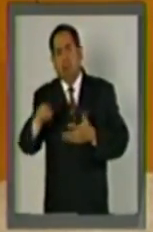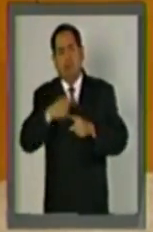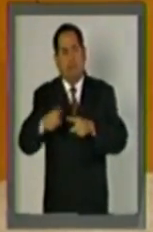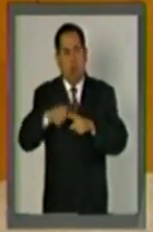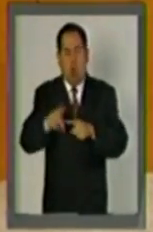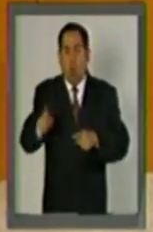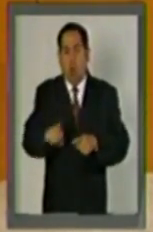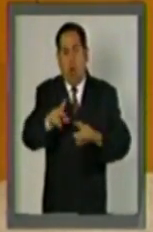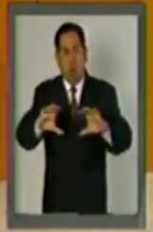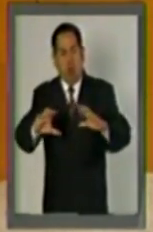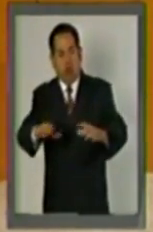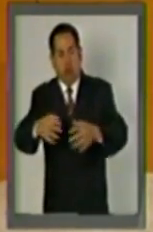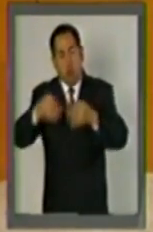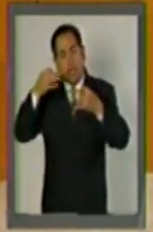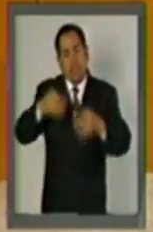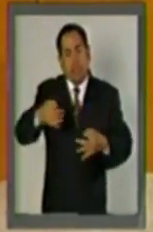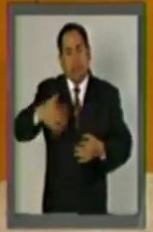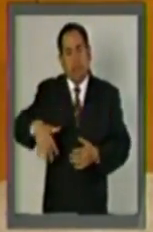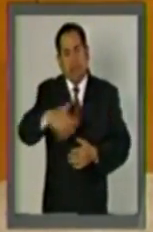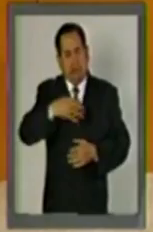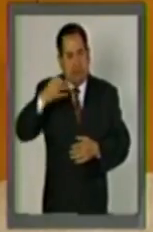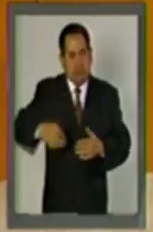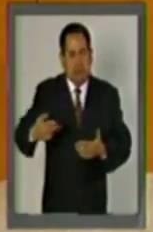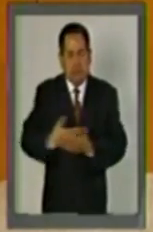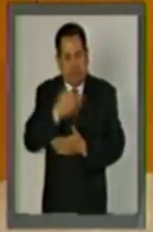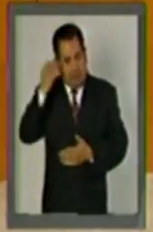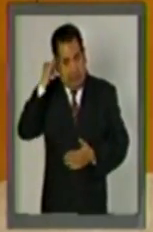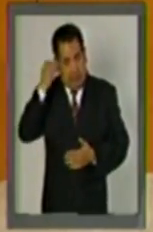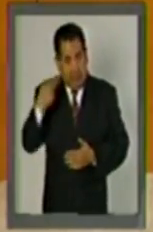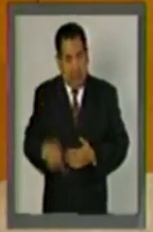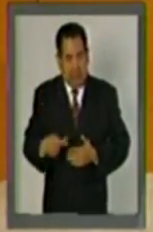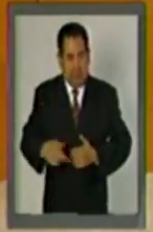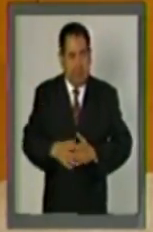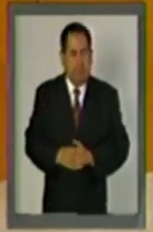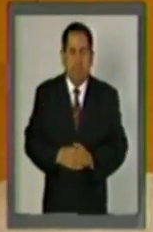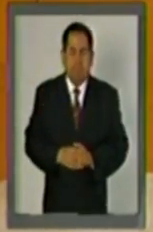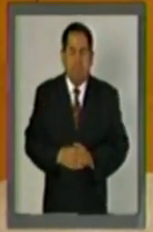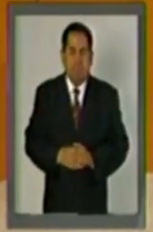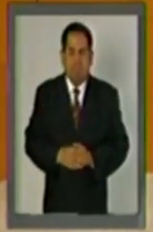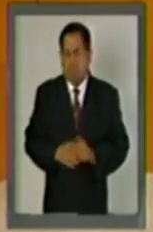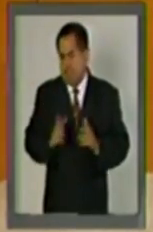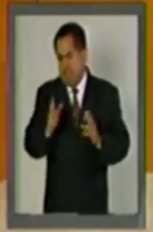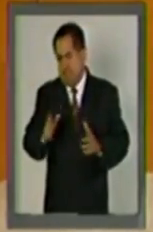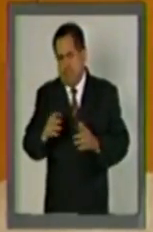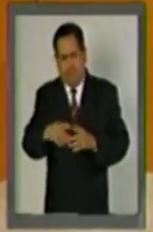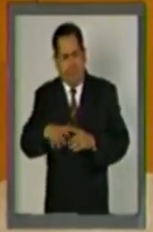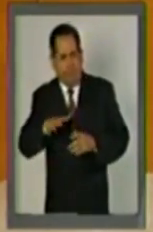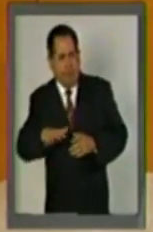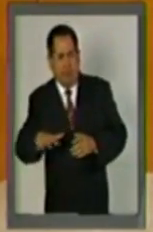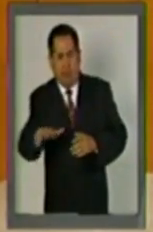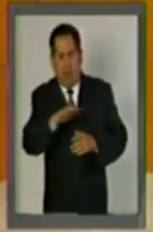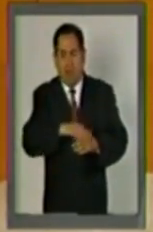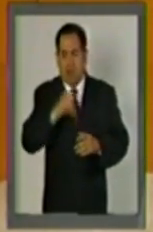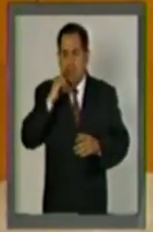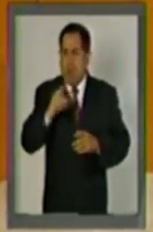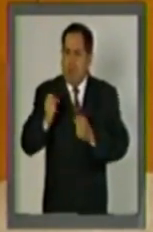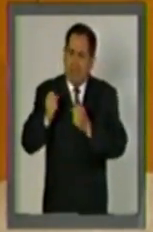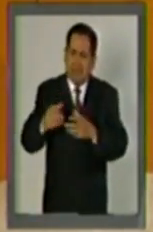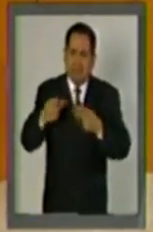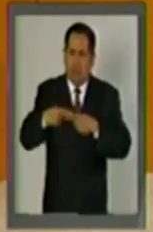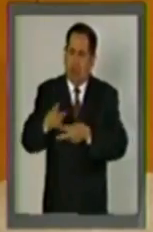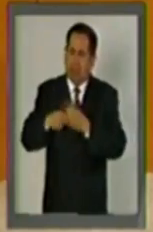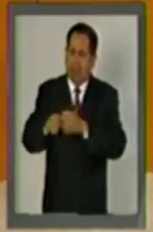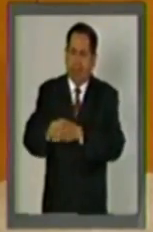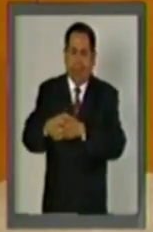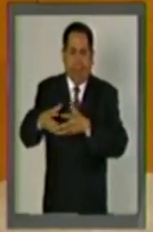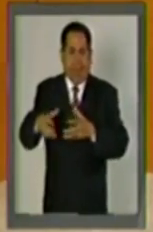pueblos originarios, donde finalmente se encuentran los menores índices de desarrollo humano, donde